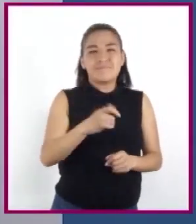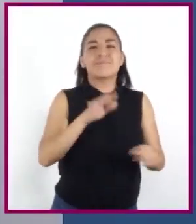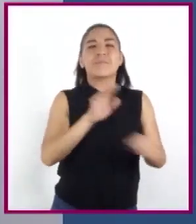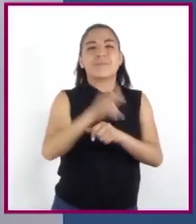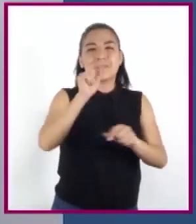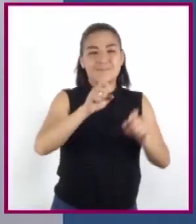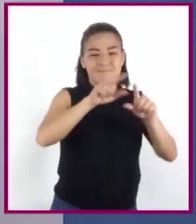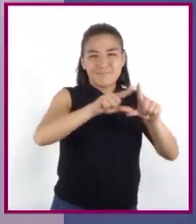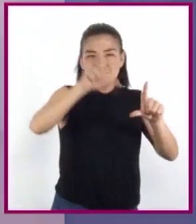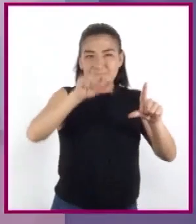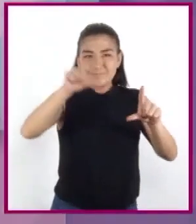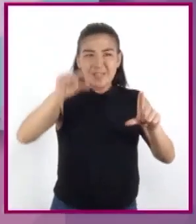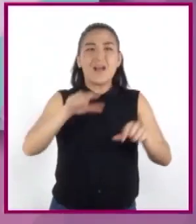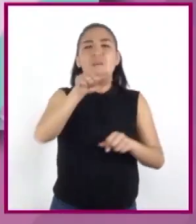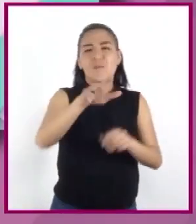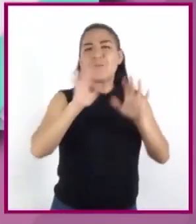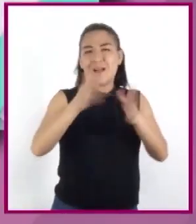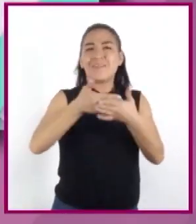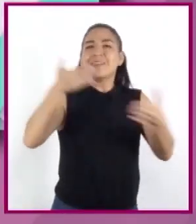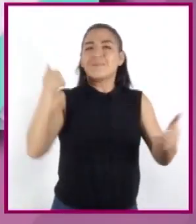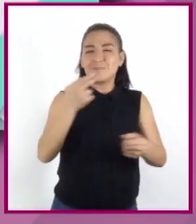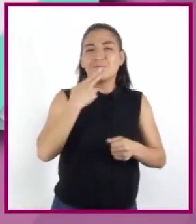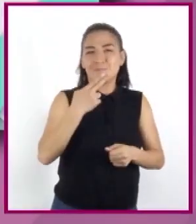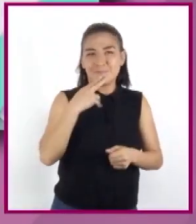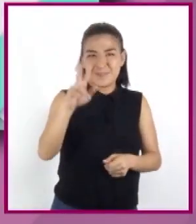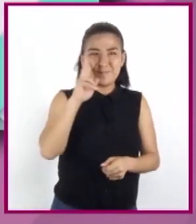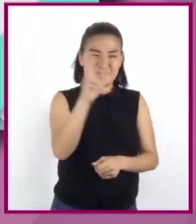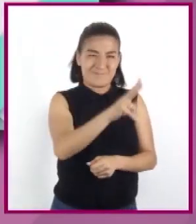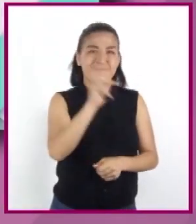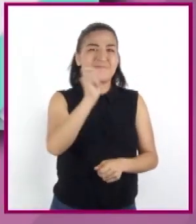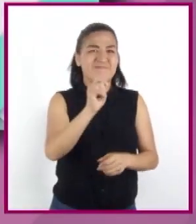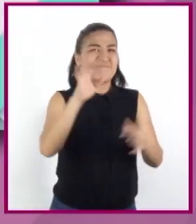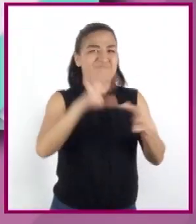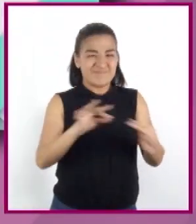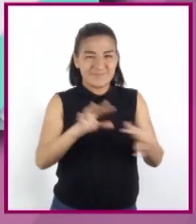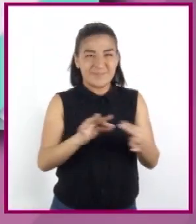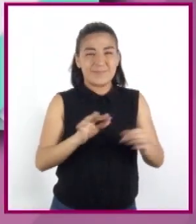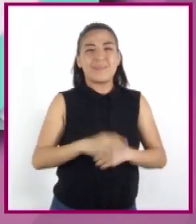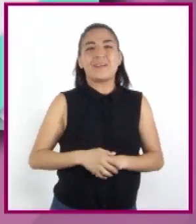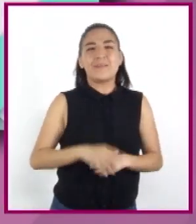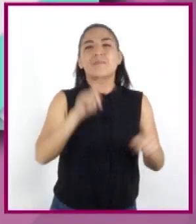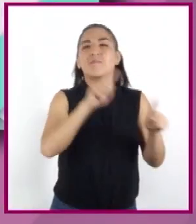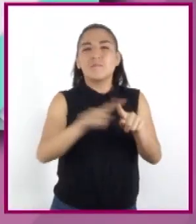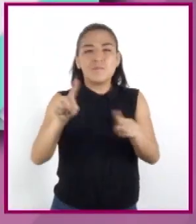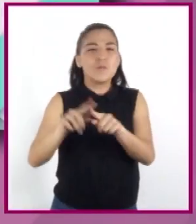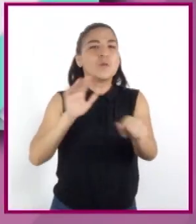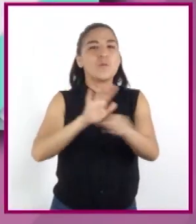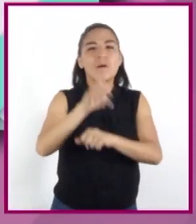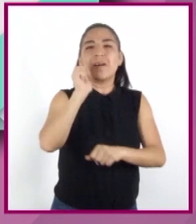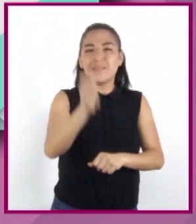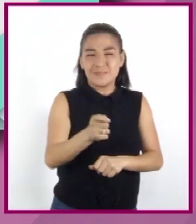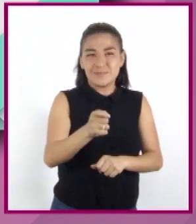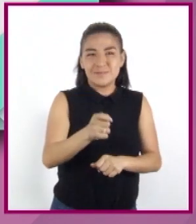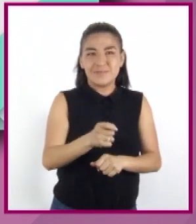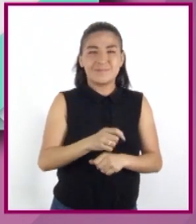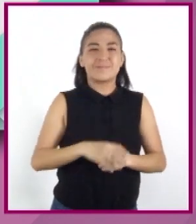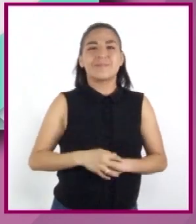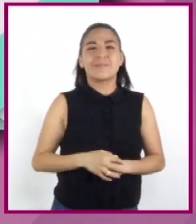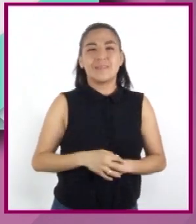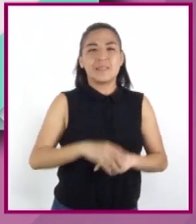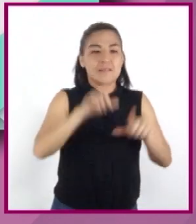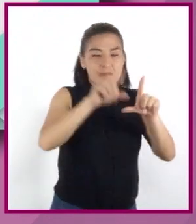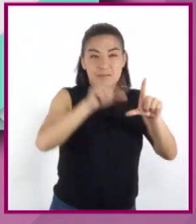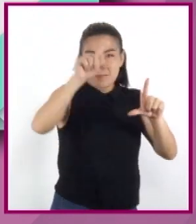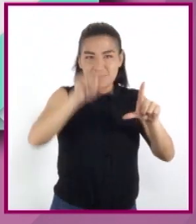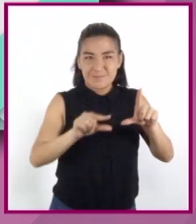gráficas. Seguramente las han utilizado o han escuchado hablar de ellas. Existen distintos tipos, entre los cuales se encuentran la gráfica